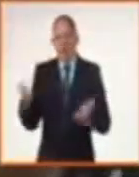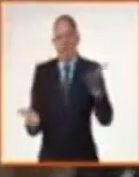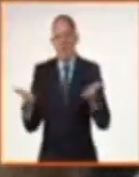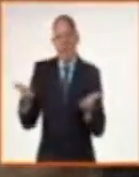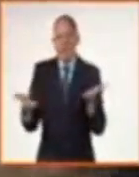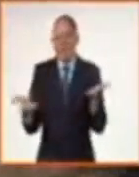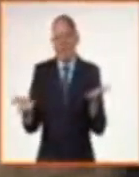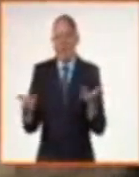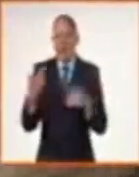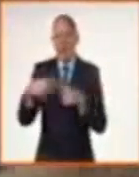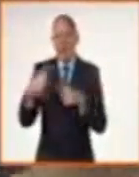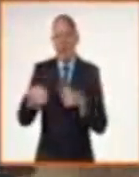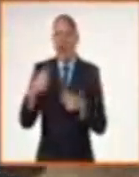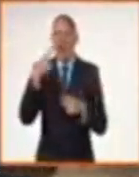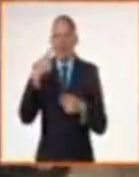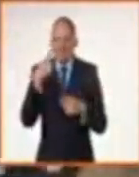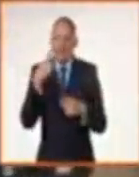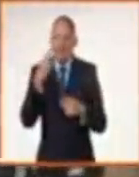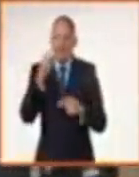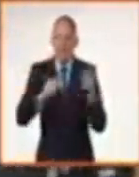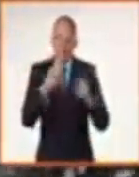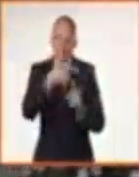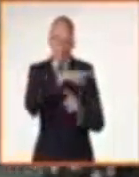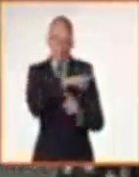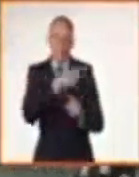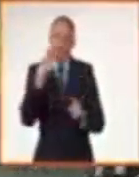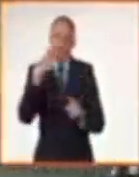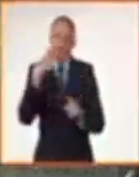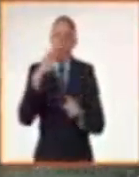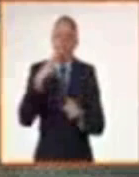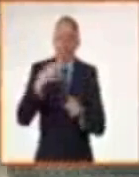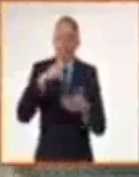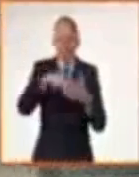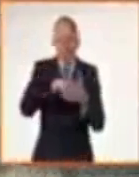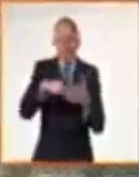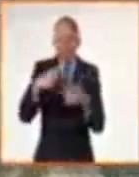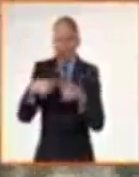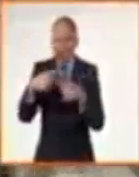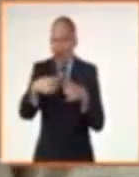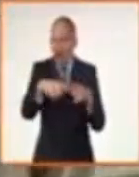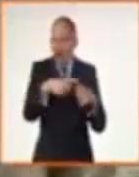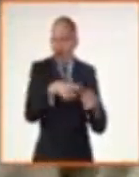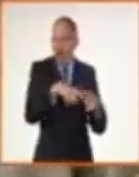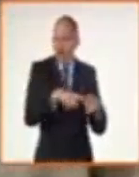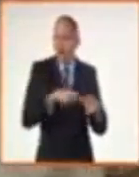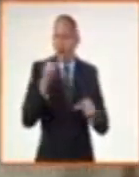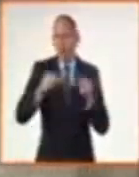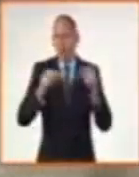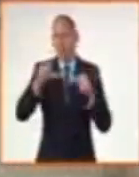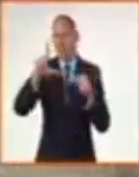de referendos en un 1,8%, que fue en aquel entonces el